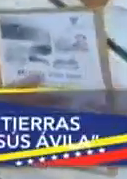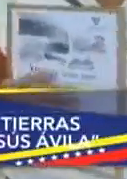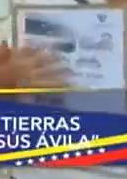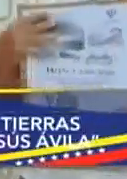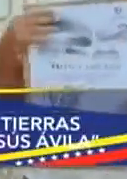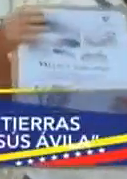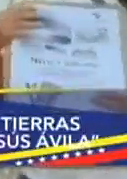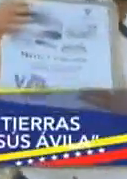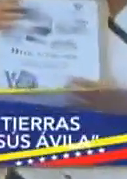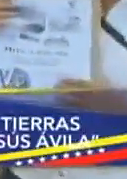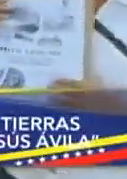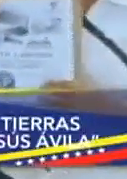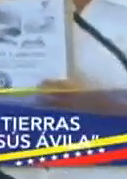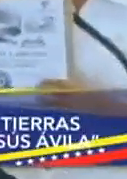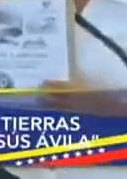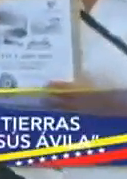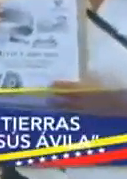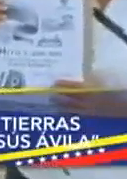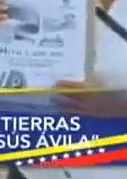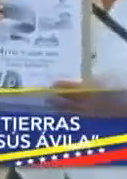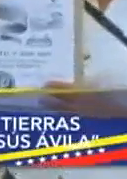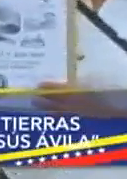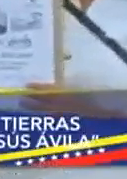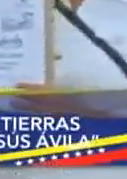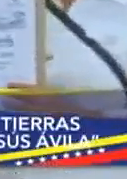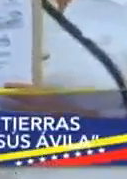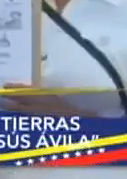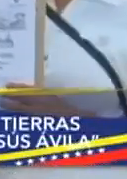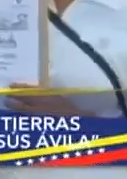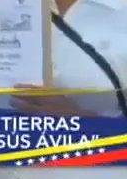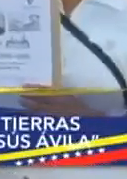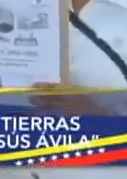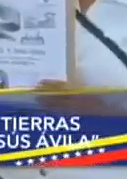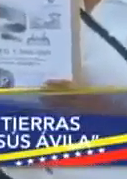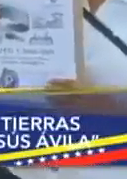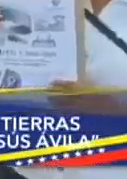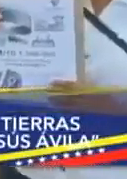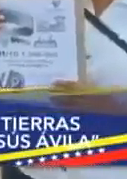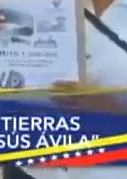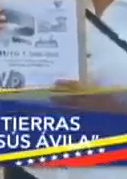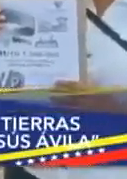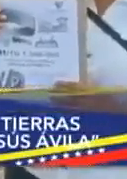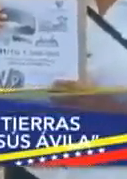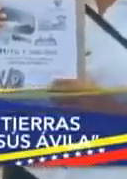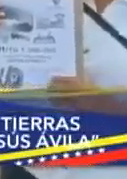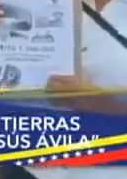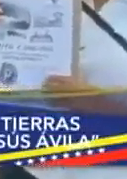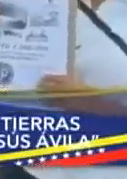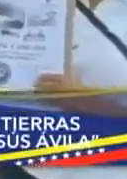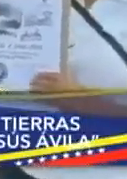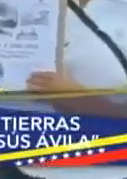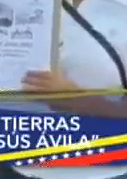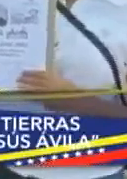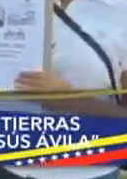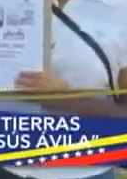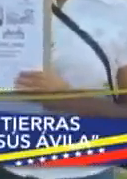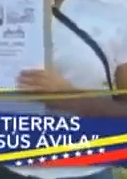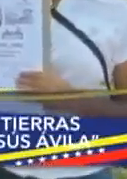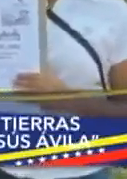nombre del gobierno bolivariano, con el permiso de mi comandante presidente, el título de tierra urbana. Y vamos a escuchar de su propia voz, de